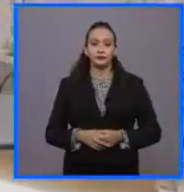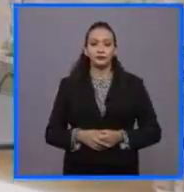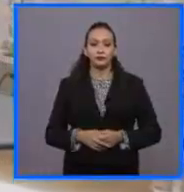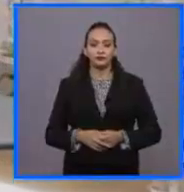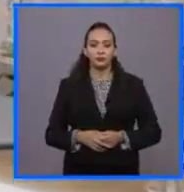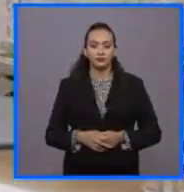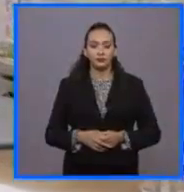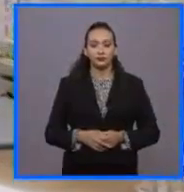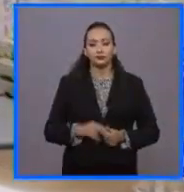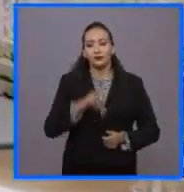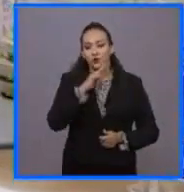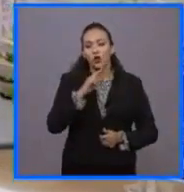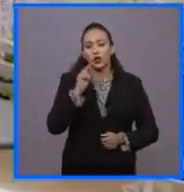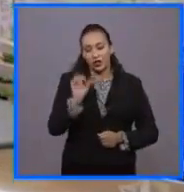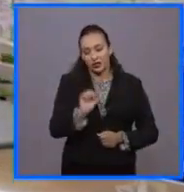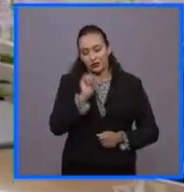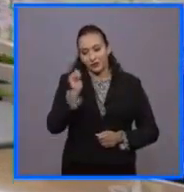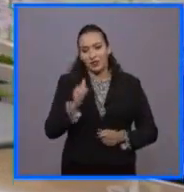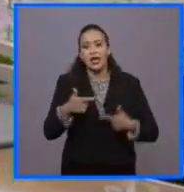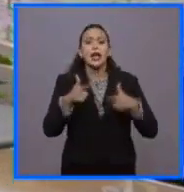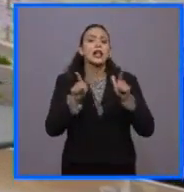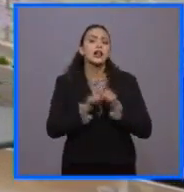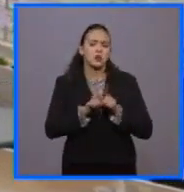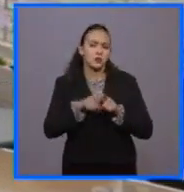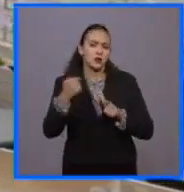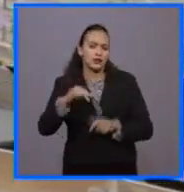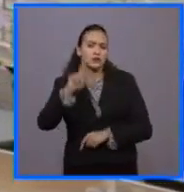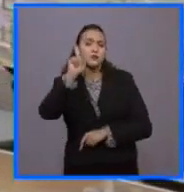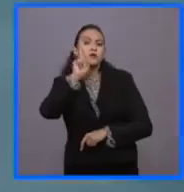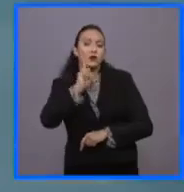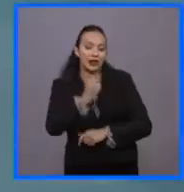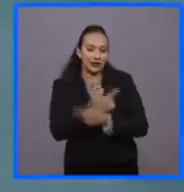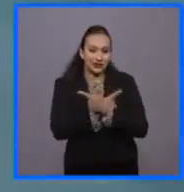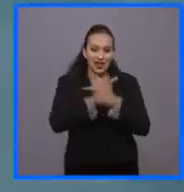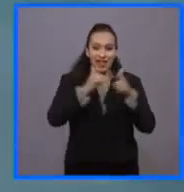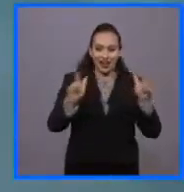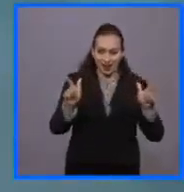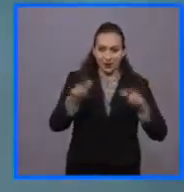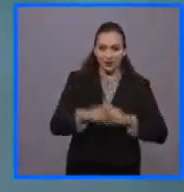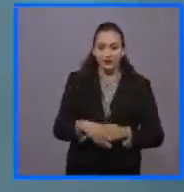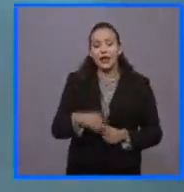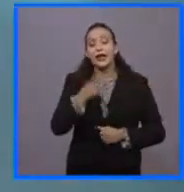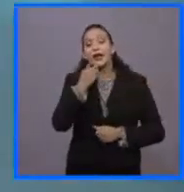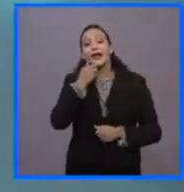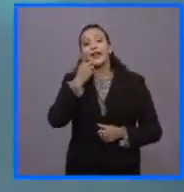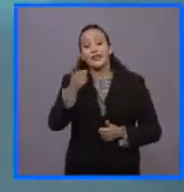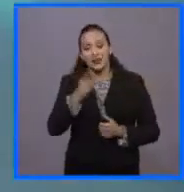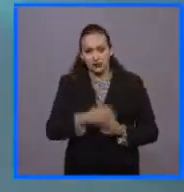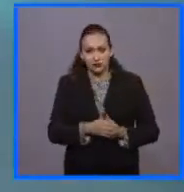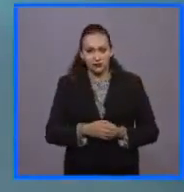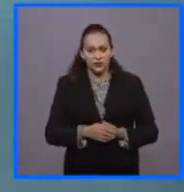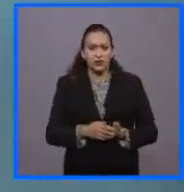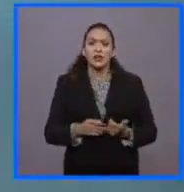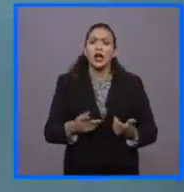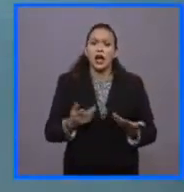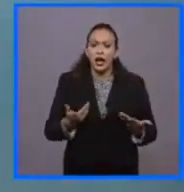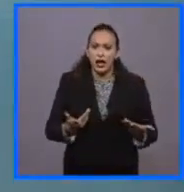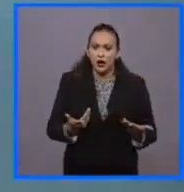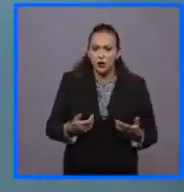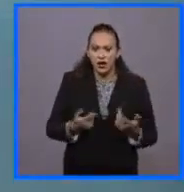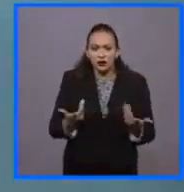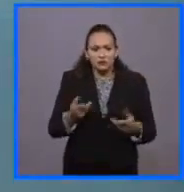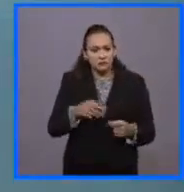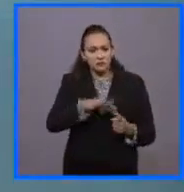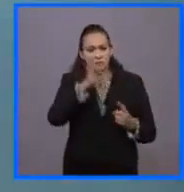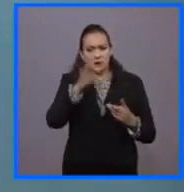En más noticias, el colectivo Mujeres Libres y Soberanas consideró que sin la legitimidad debida y con la imposición de perfiles,